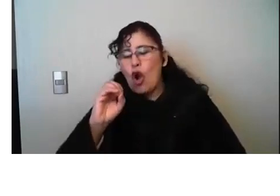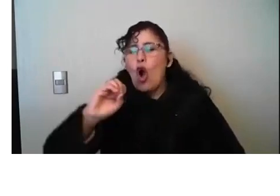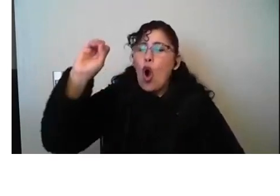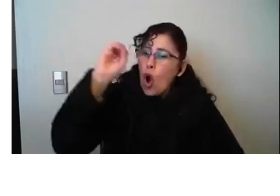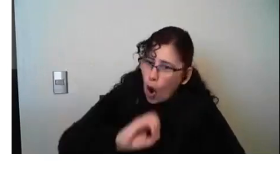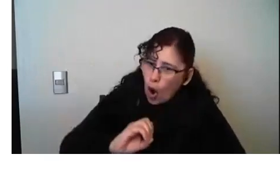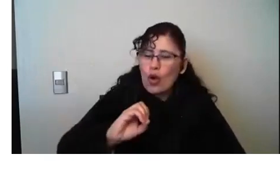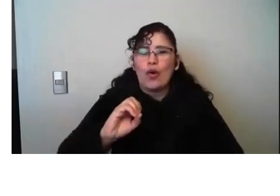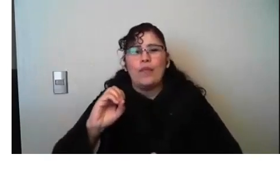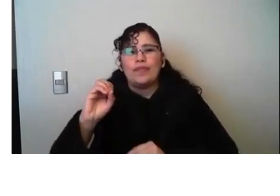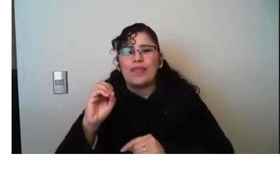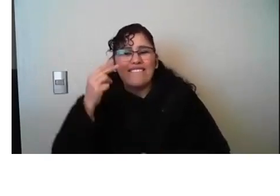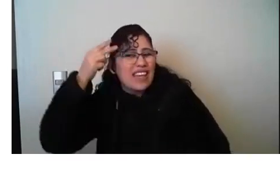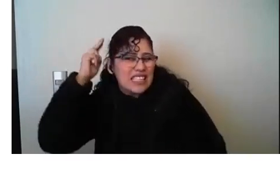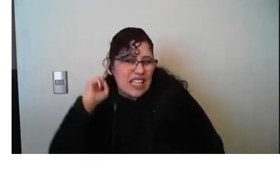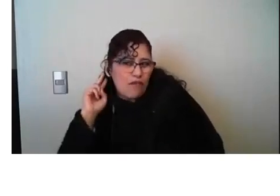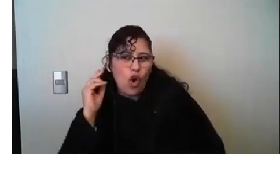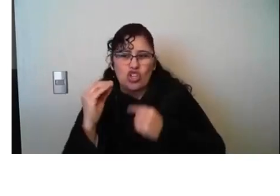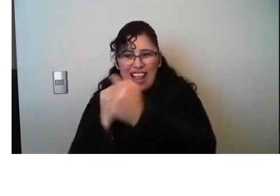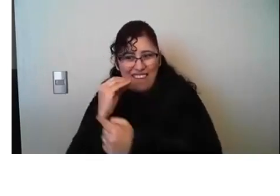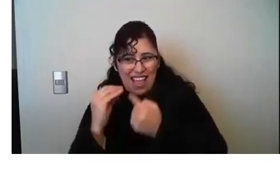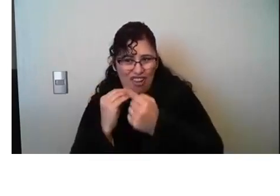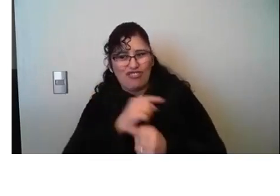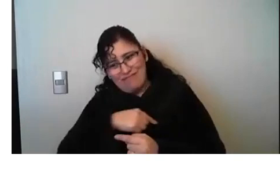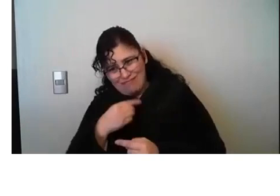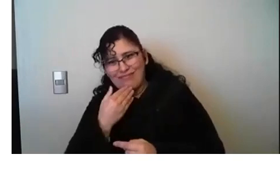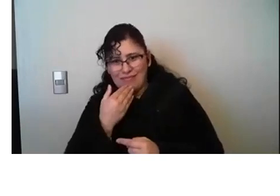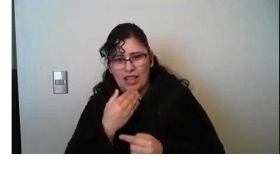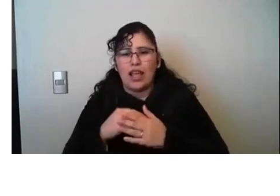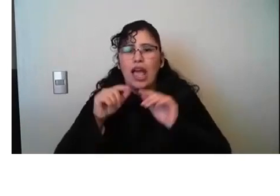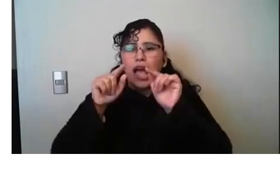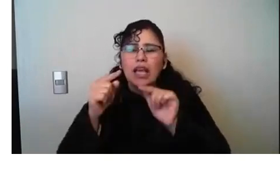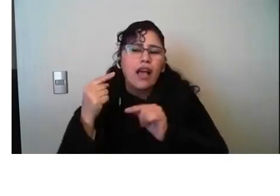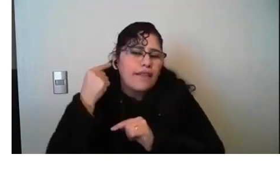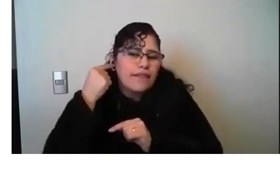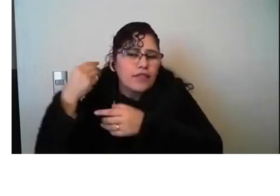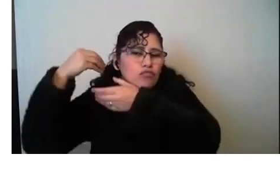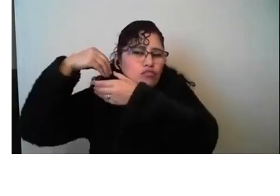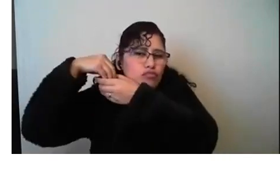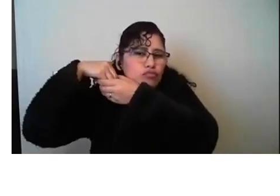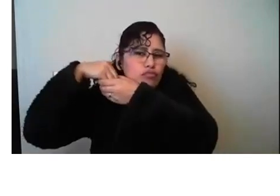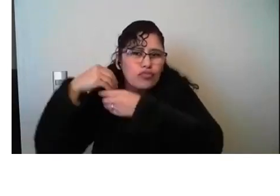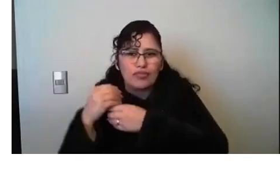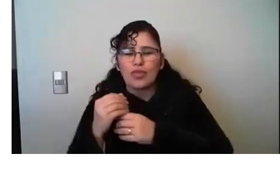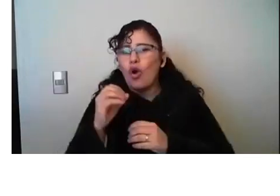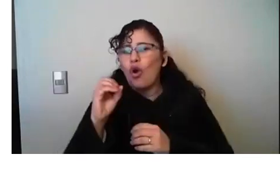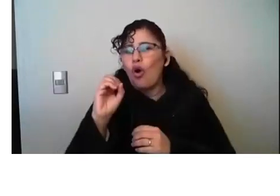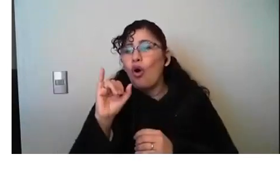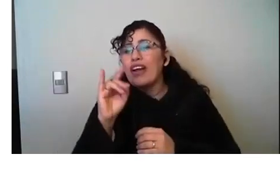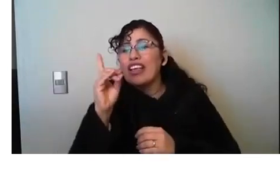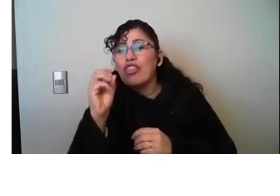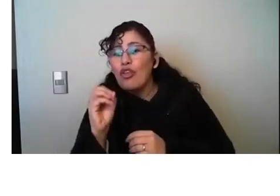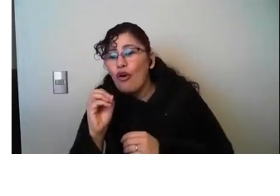corteza cerebelosa más antigua, aquí está representado lo que es el oído interno en esta figura. Son figuras de la